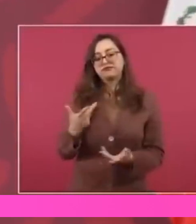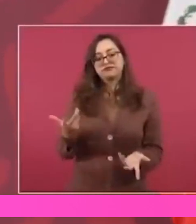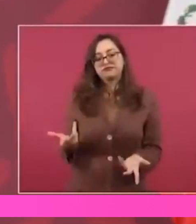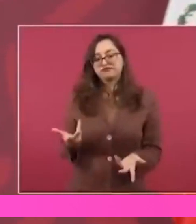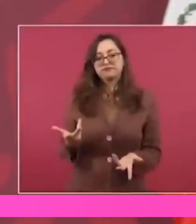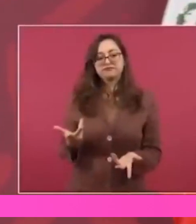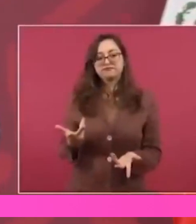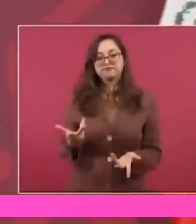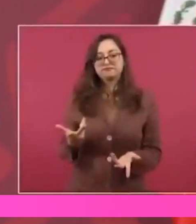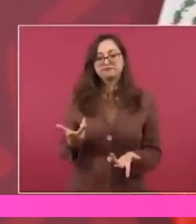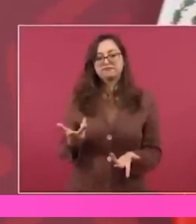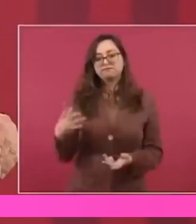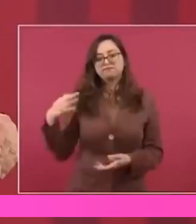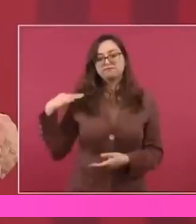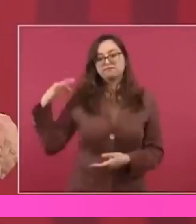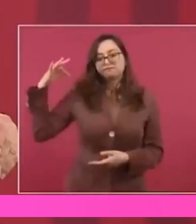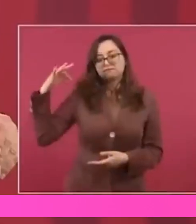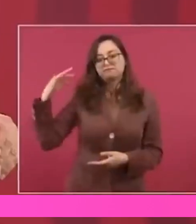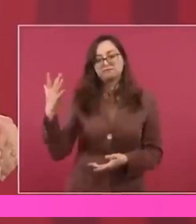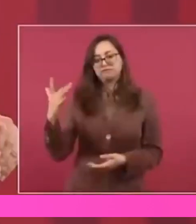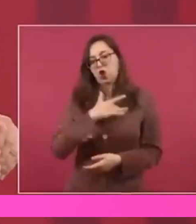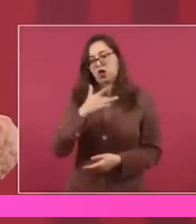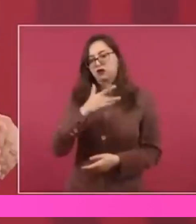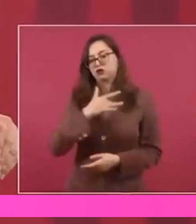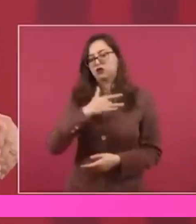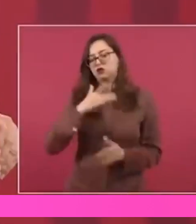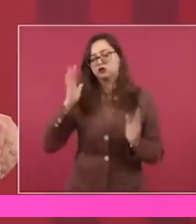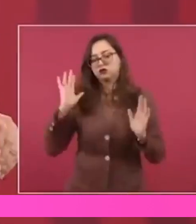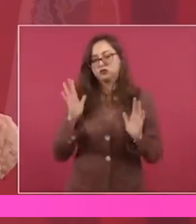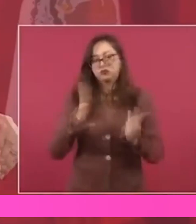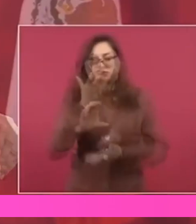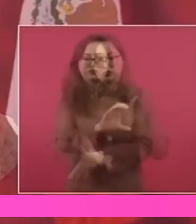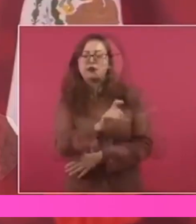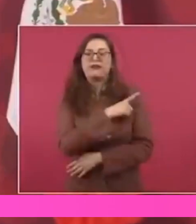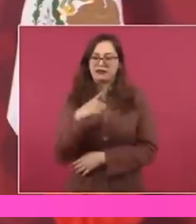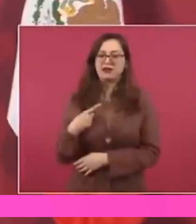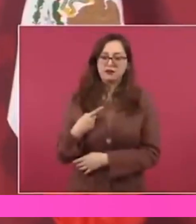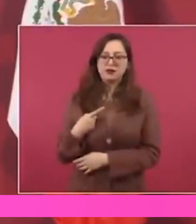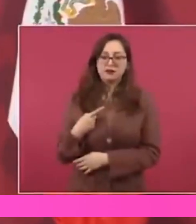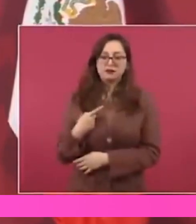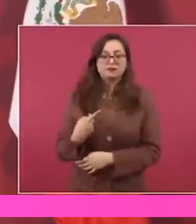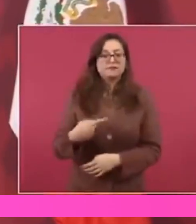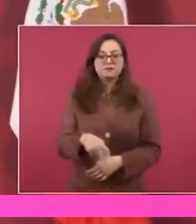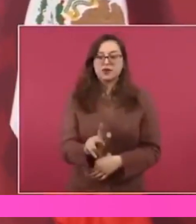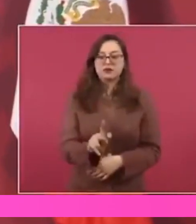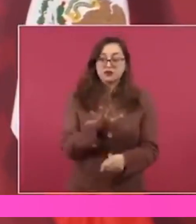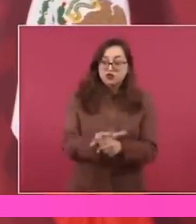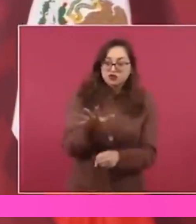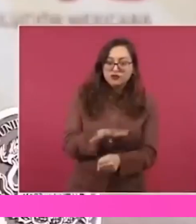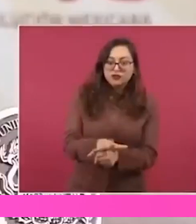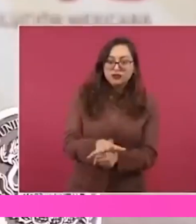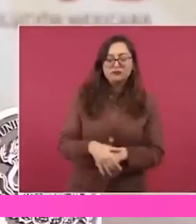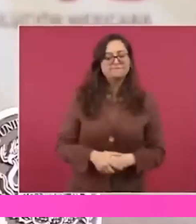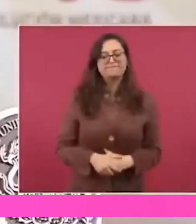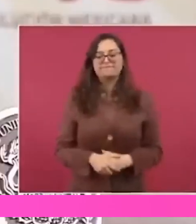empresa Ticketmaster va a tener que devolver el dinero y entregar un excedente. Entonces le pido a